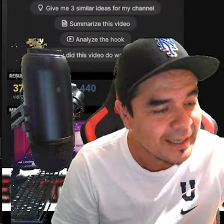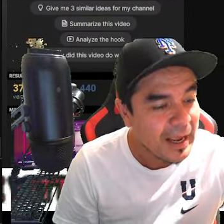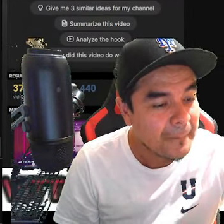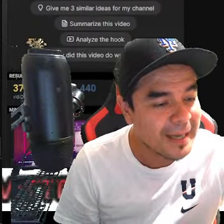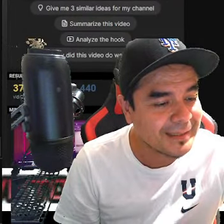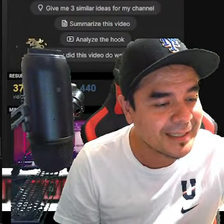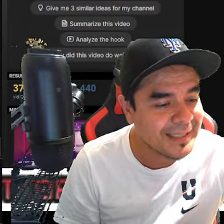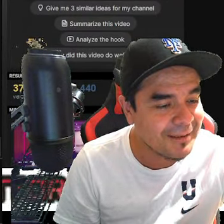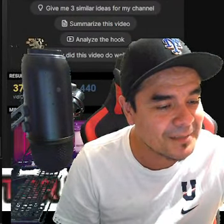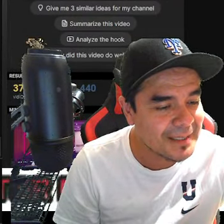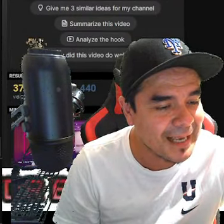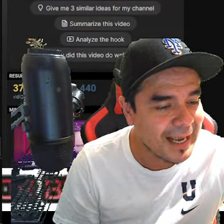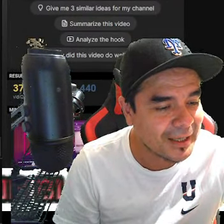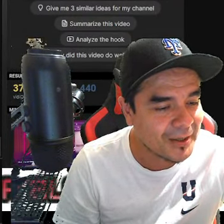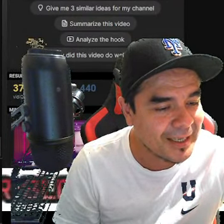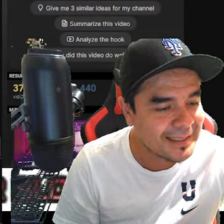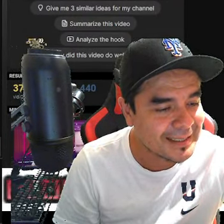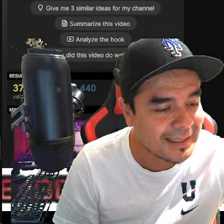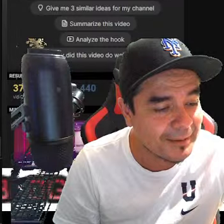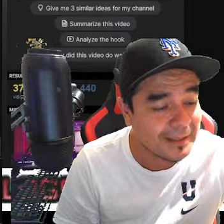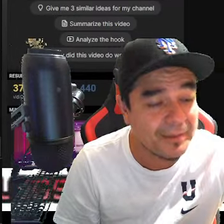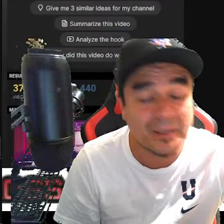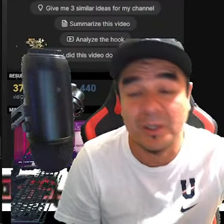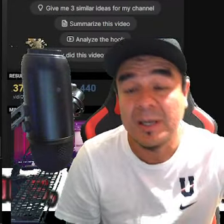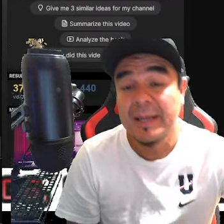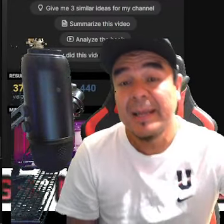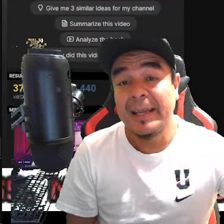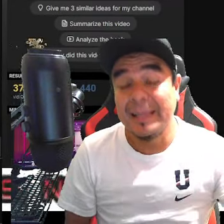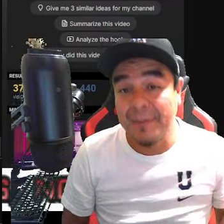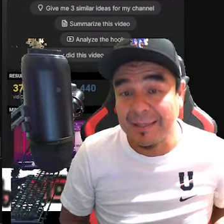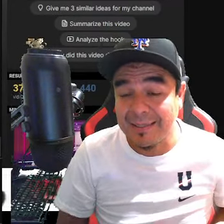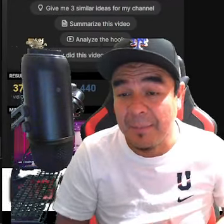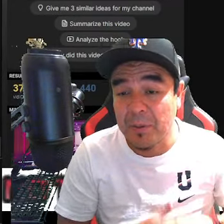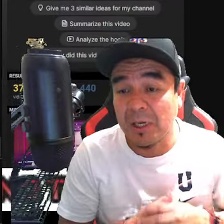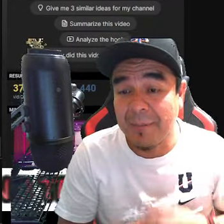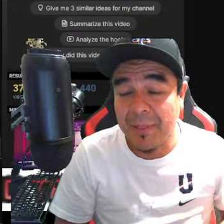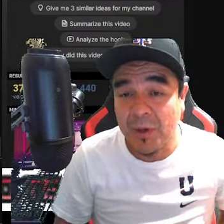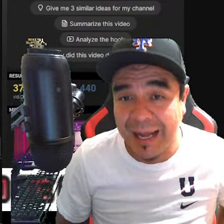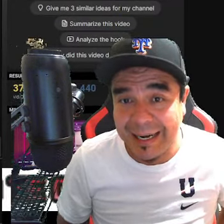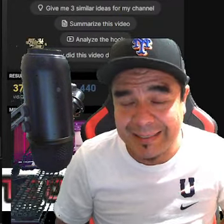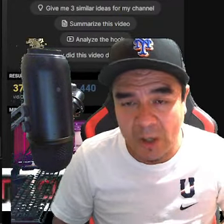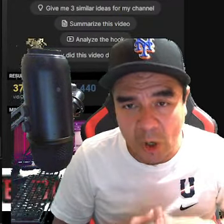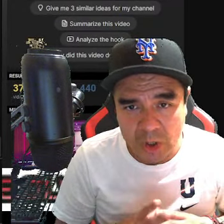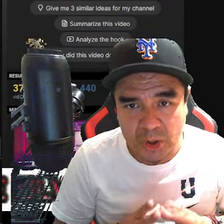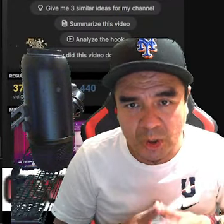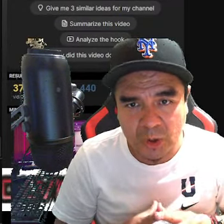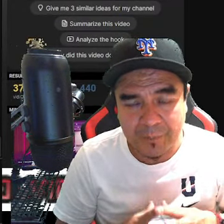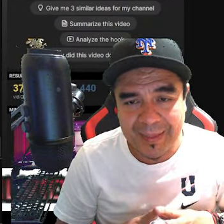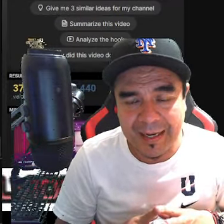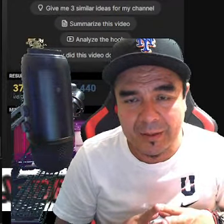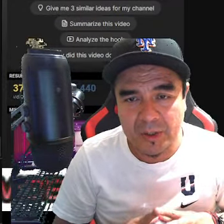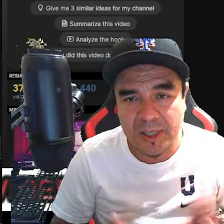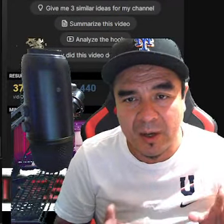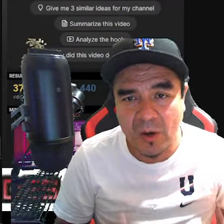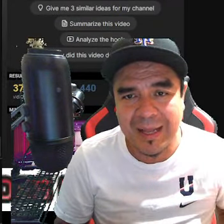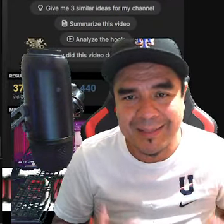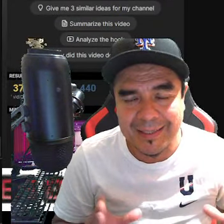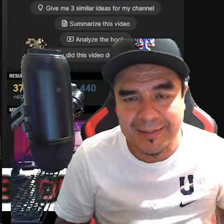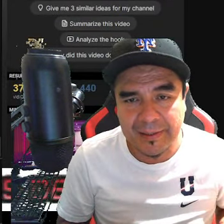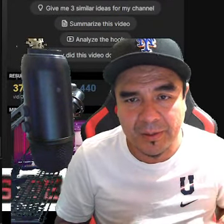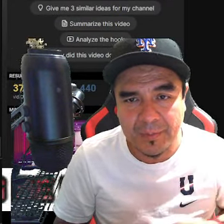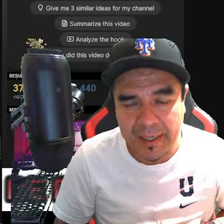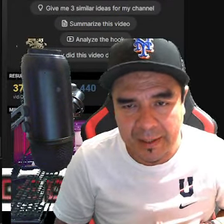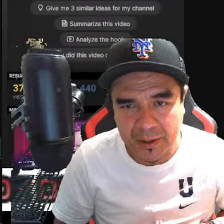Norte. Marta Chávez Mesa, ¿a qué horas es el debate, Víctor? El debate está programado a las 8 de la noche, hora